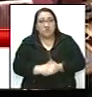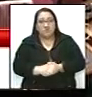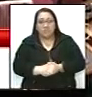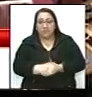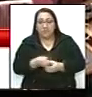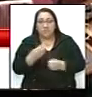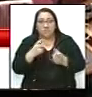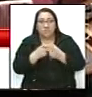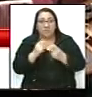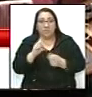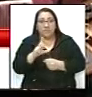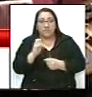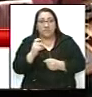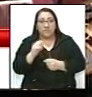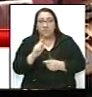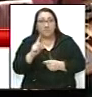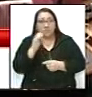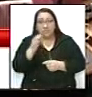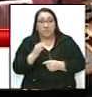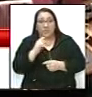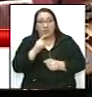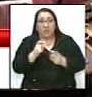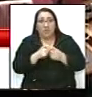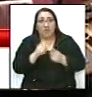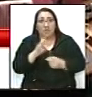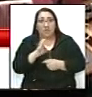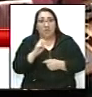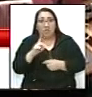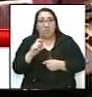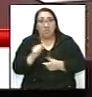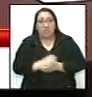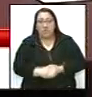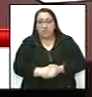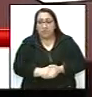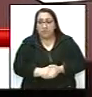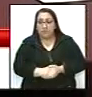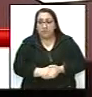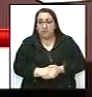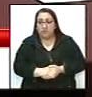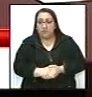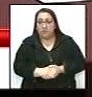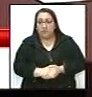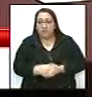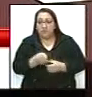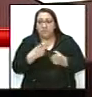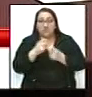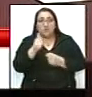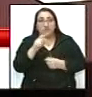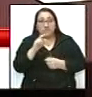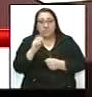acaba de decir la congresista Letona no es lejos de lo que ha dicho el congresista Alberto Belaunde, porque